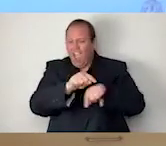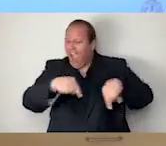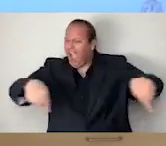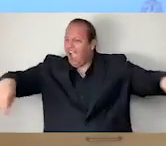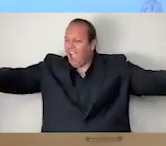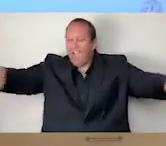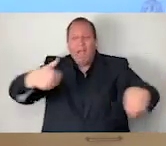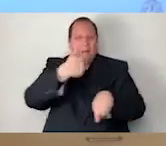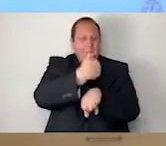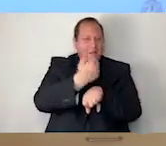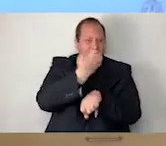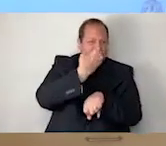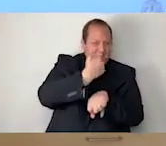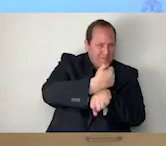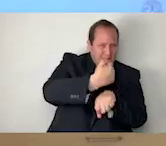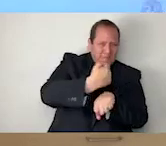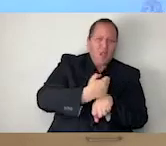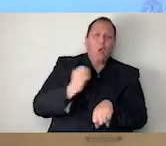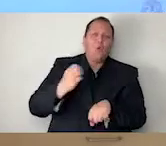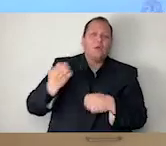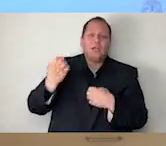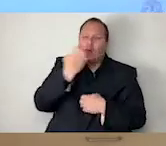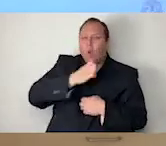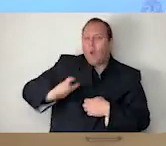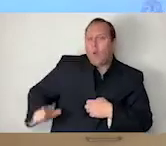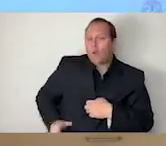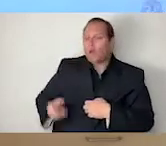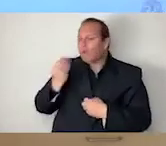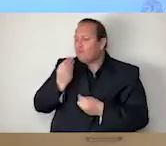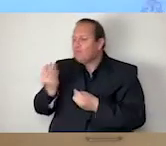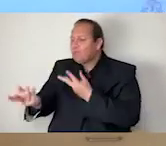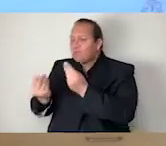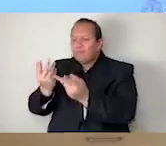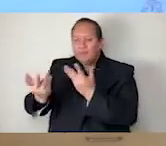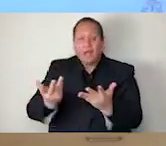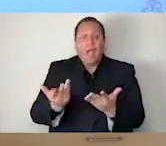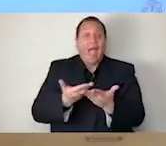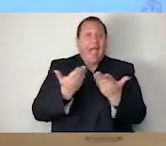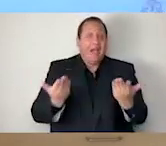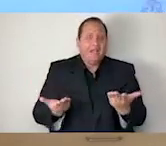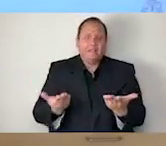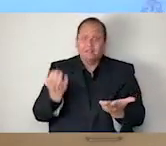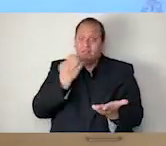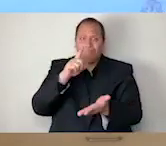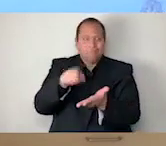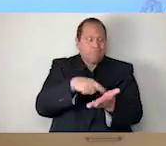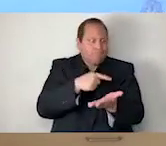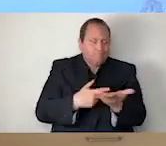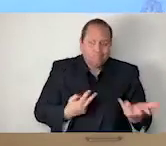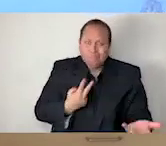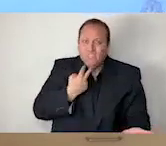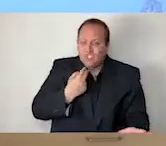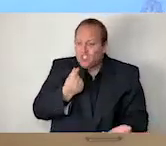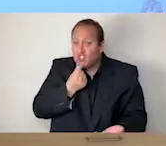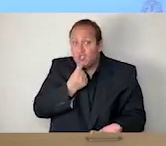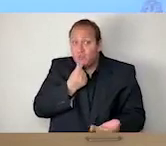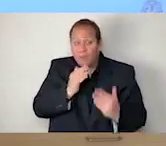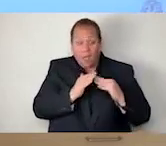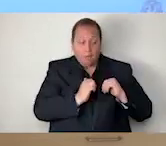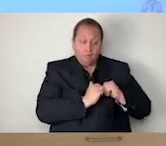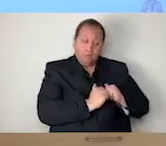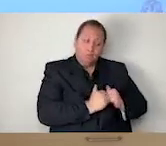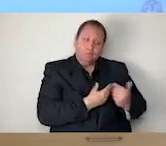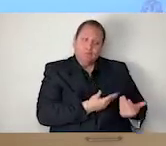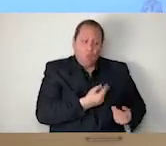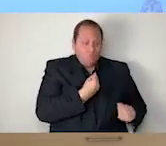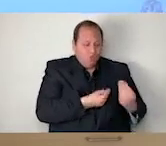las primarias y escuelas escuelas de gobierno pero pues ahora con la suspensión de clases por los niños se la pasa en su casa